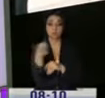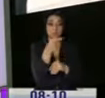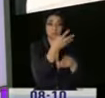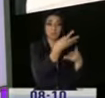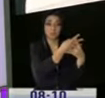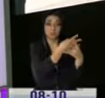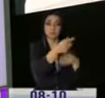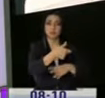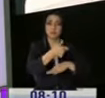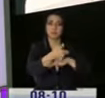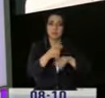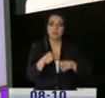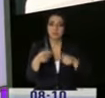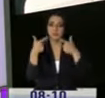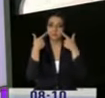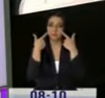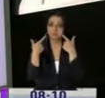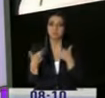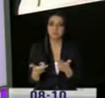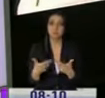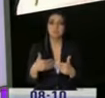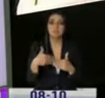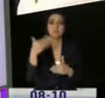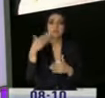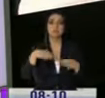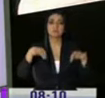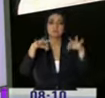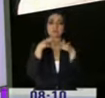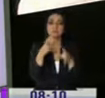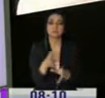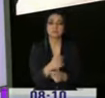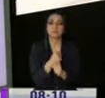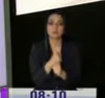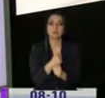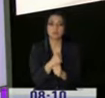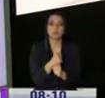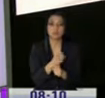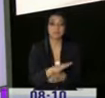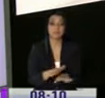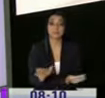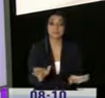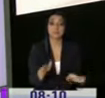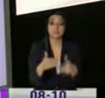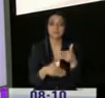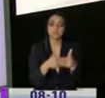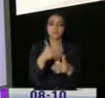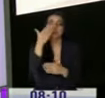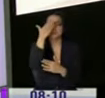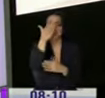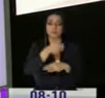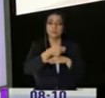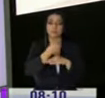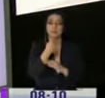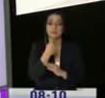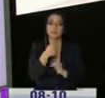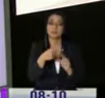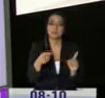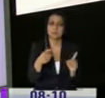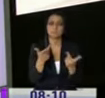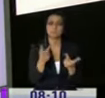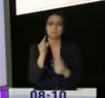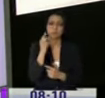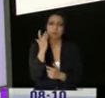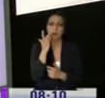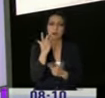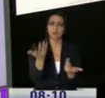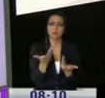tiene que mirar y velar sobre todas las cosas por la integridad de ellos. Ya sabremos, ya veremos la autoridad, pero sí nos llama la atención todo